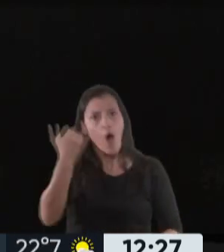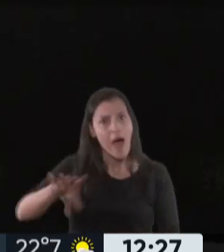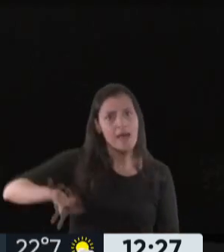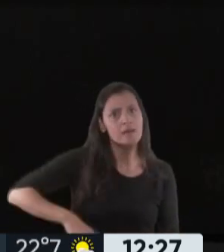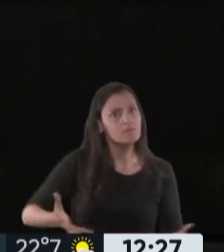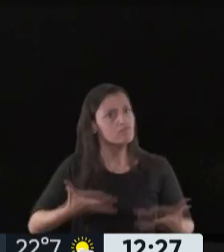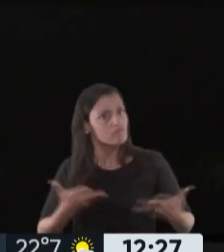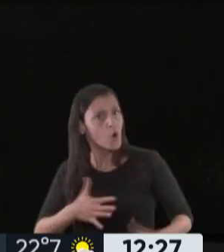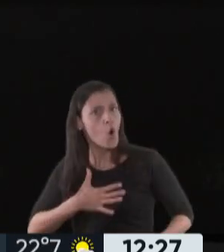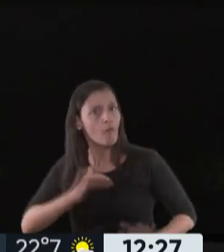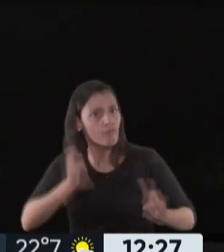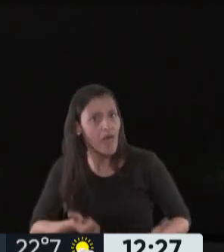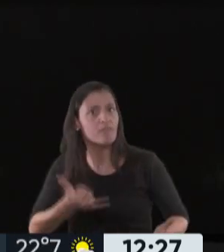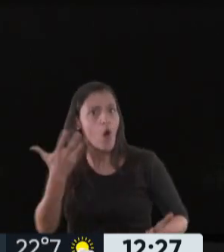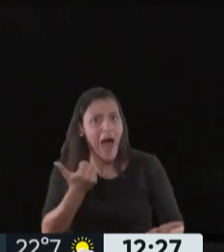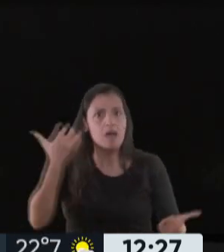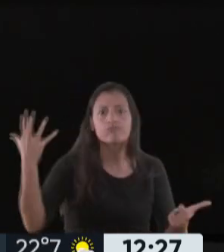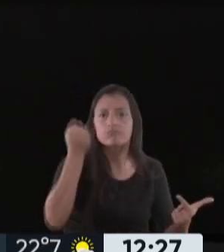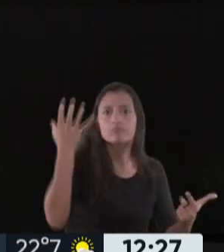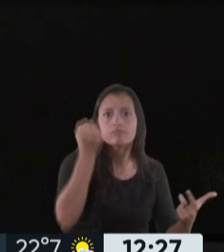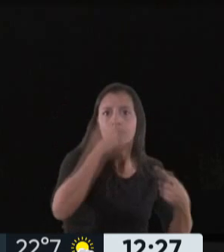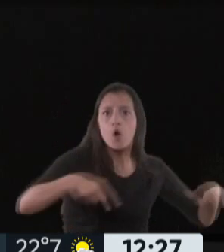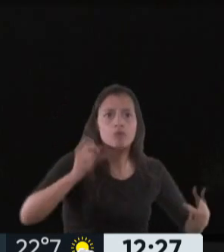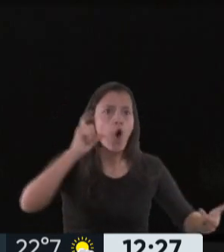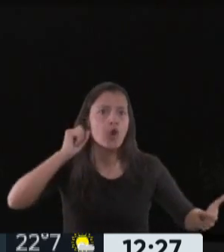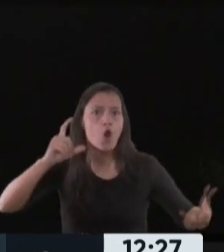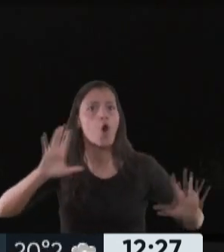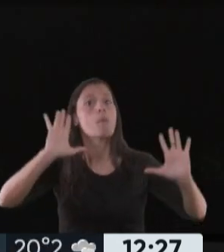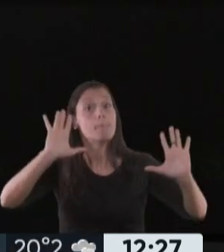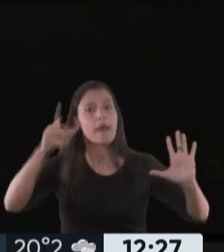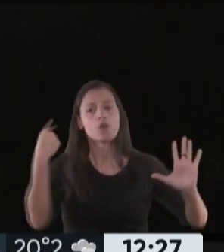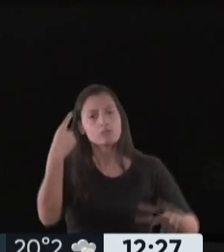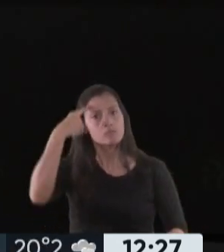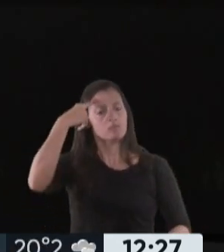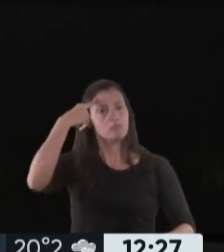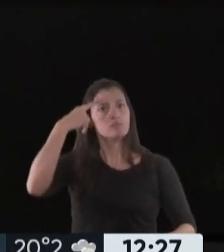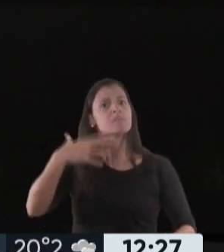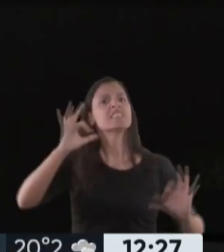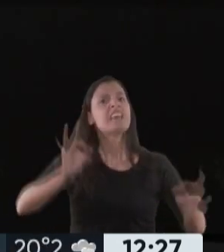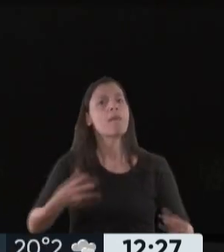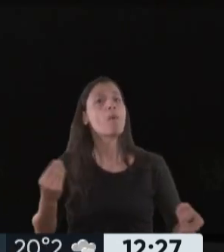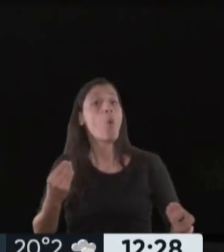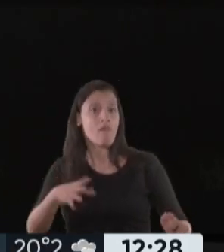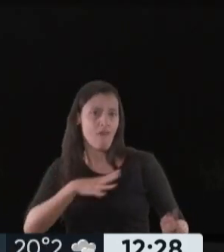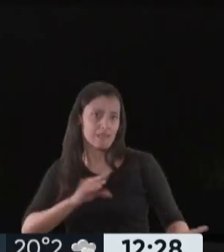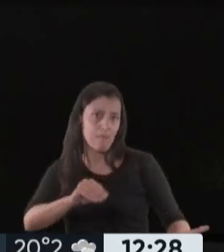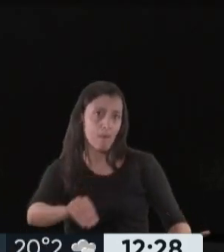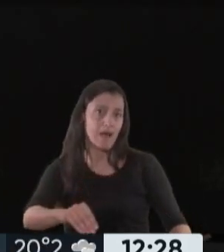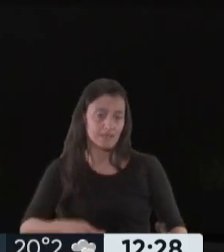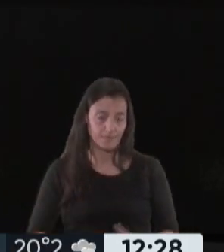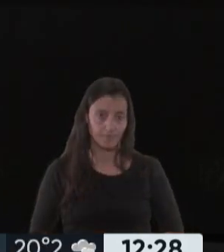en lo que hemos estado logrando hasta ahora y con una plena conciencia de cuál es el compromiso que todavía está